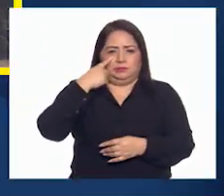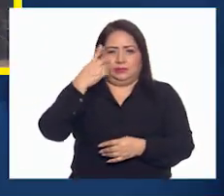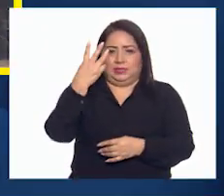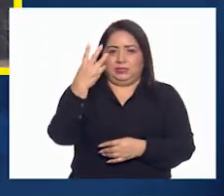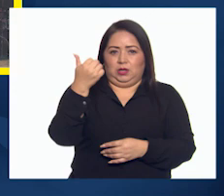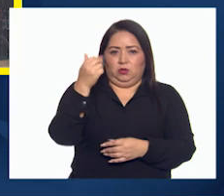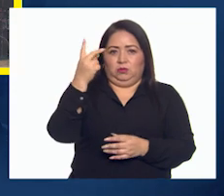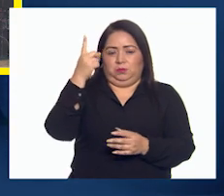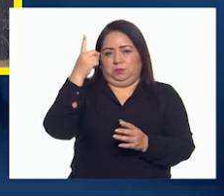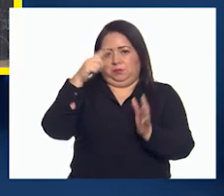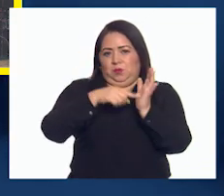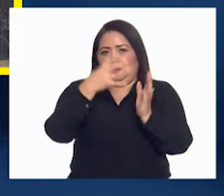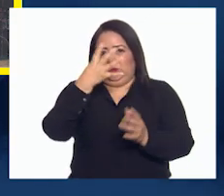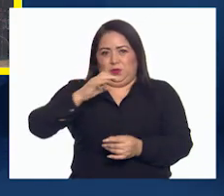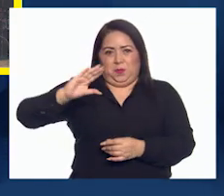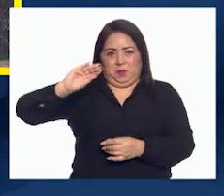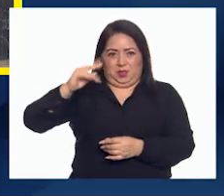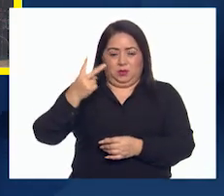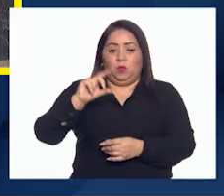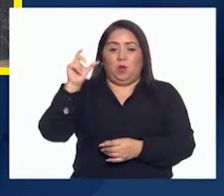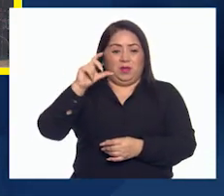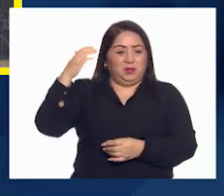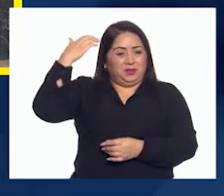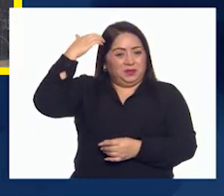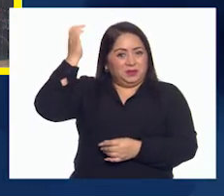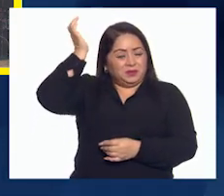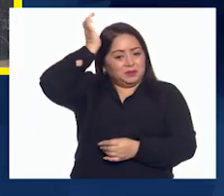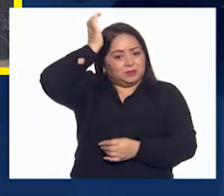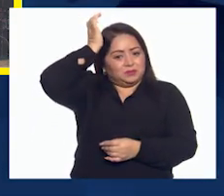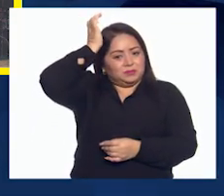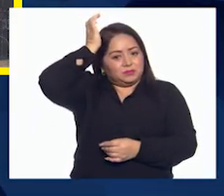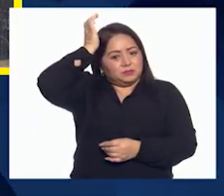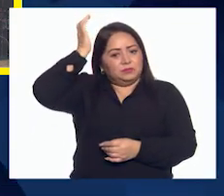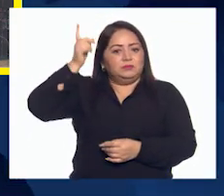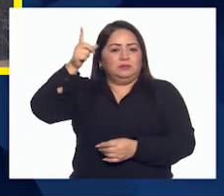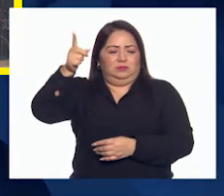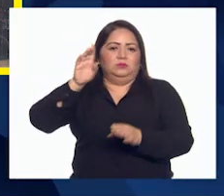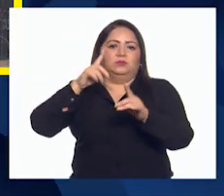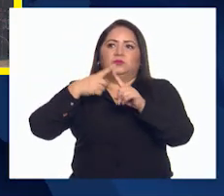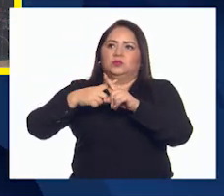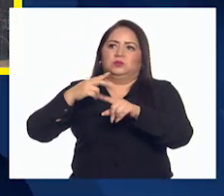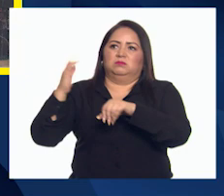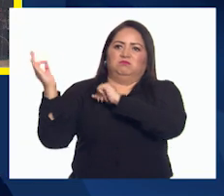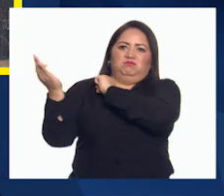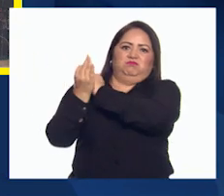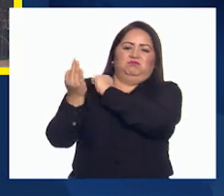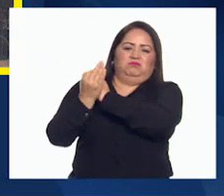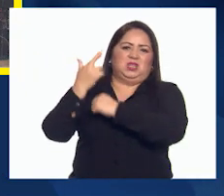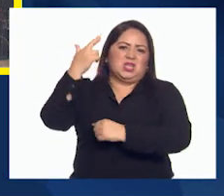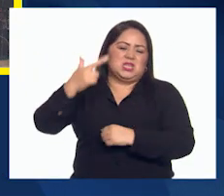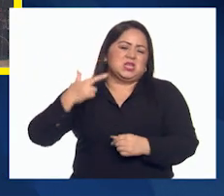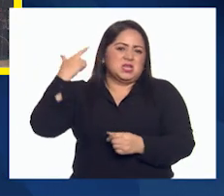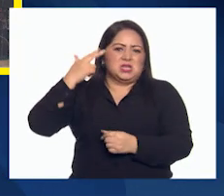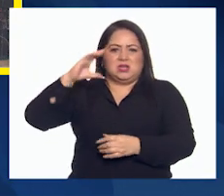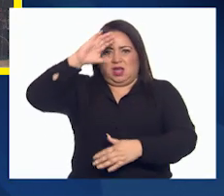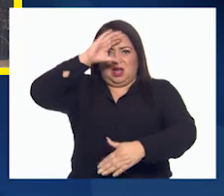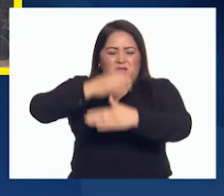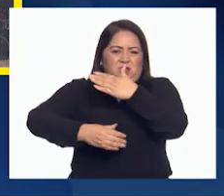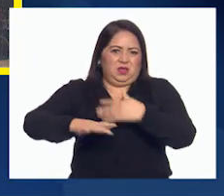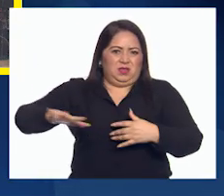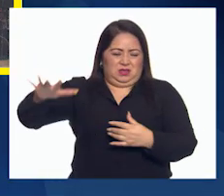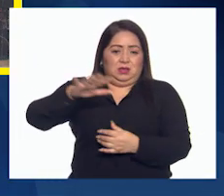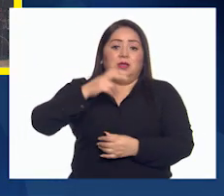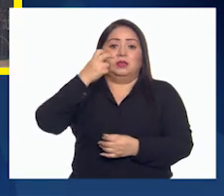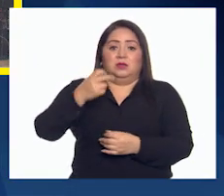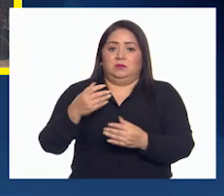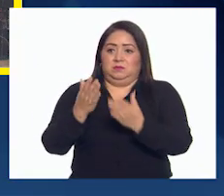de 1492, cuando Cristóbal Colón, respaldado por los reyes católicos de Castilla y Aragón,